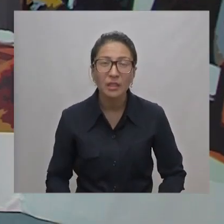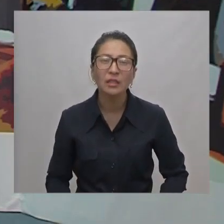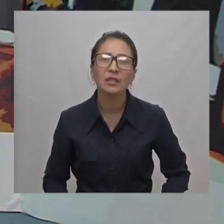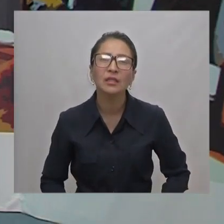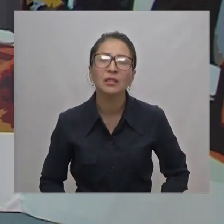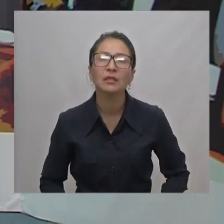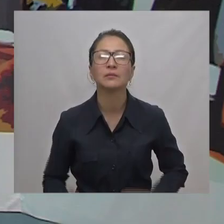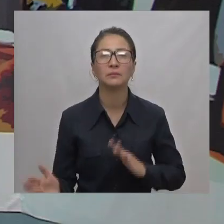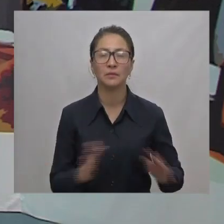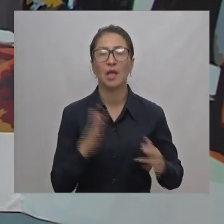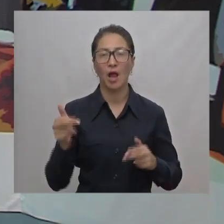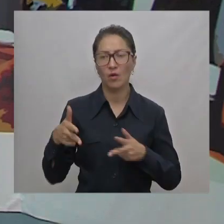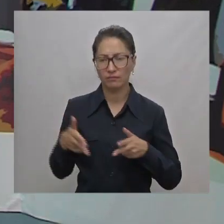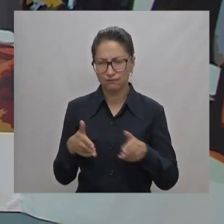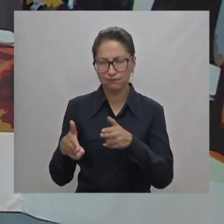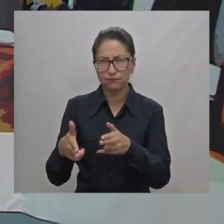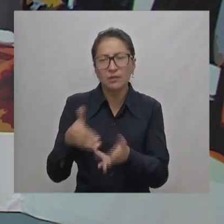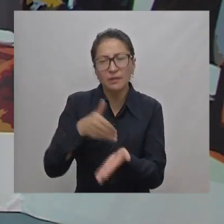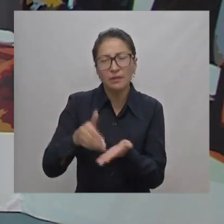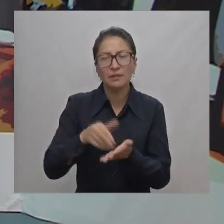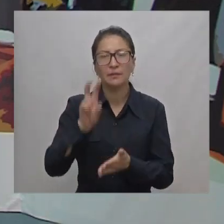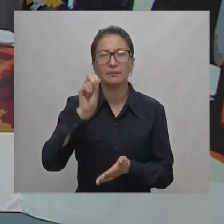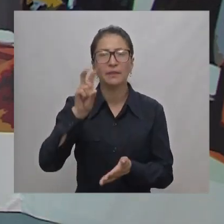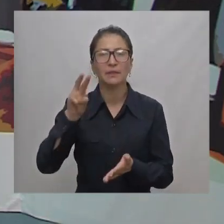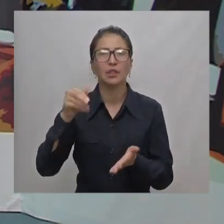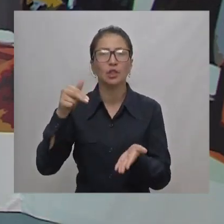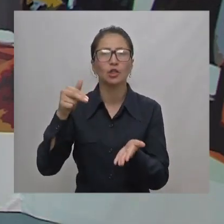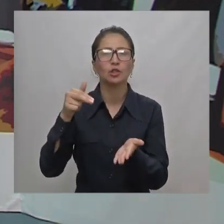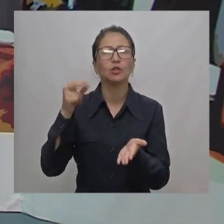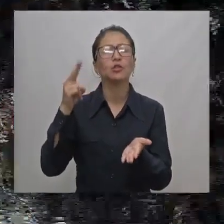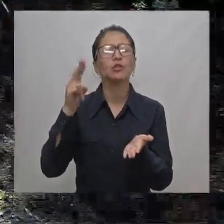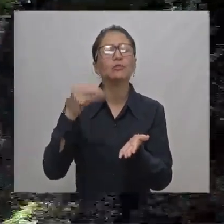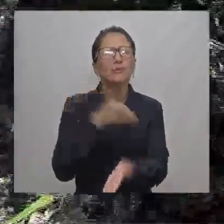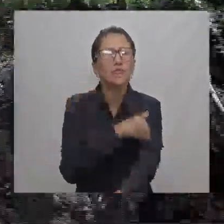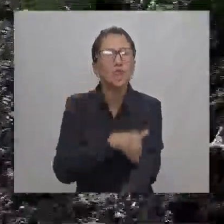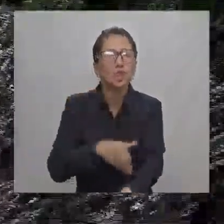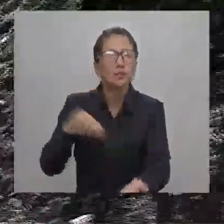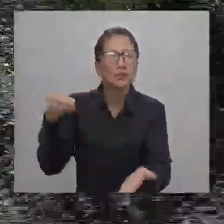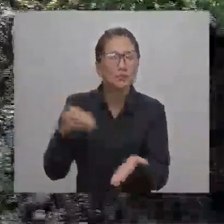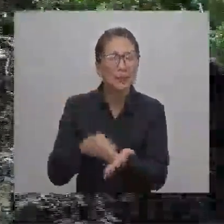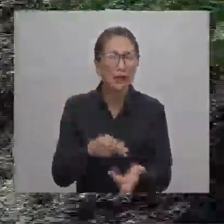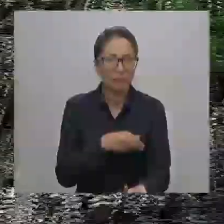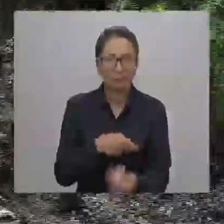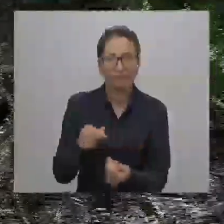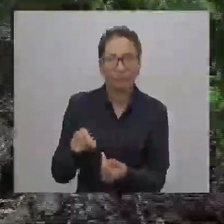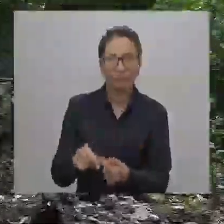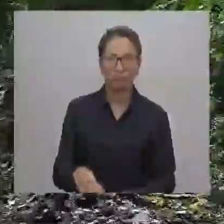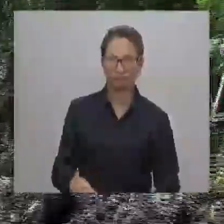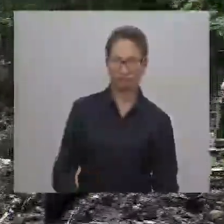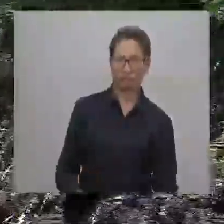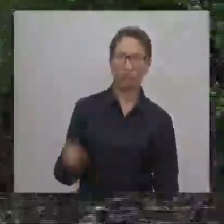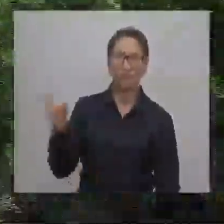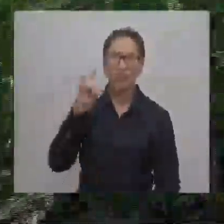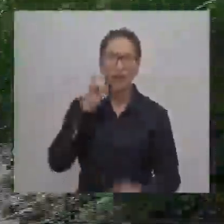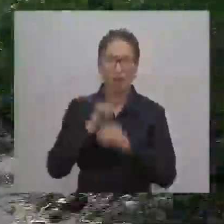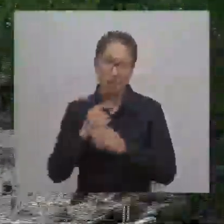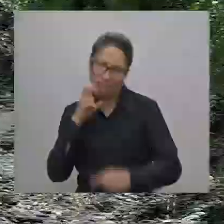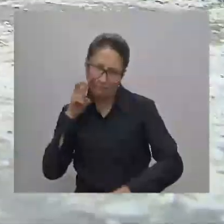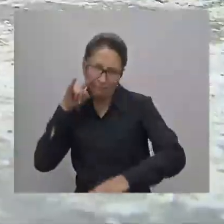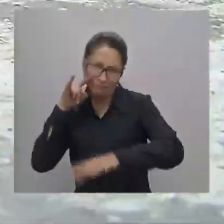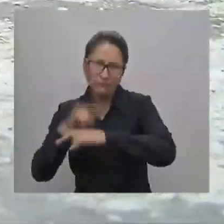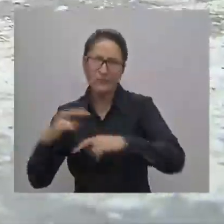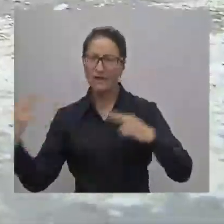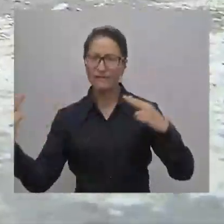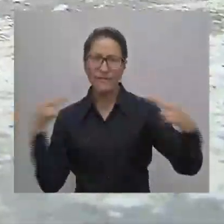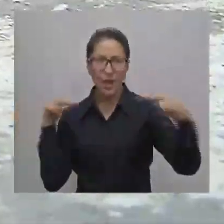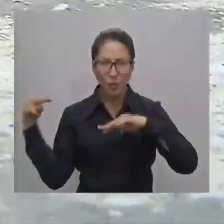que unen a 3 municipios costarán 22 mil millones de pesos. El proyecto está en la mira de la Contraloría General